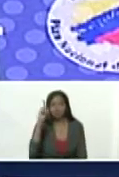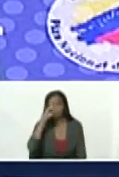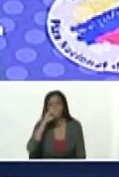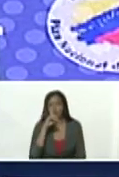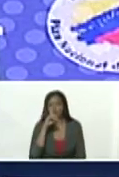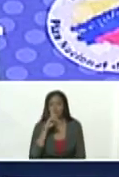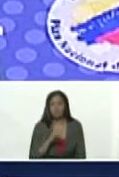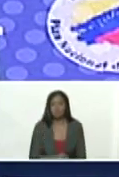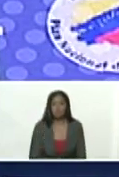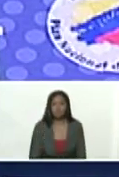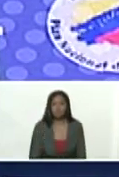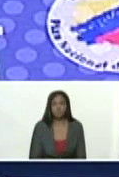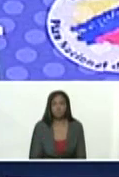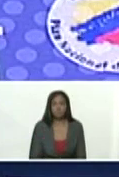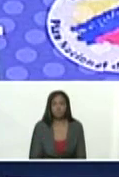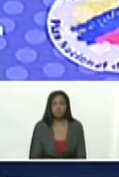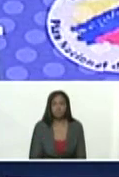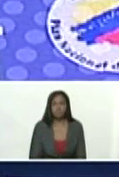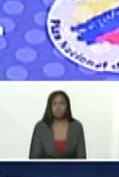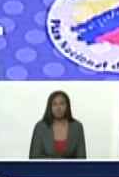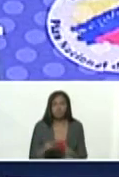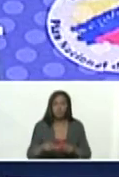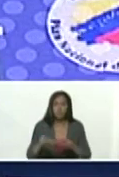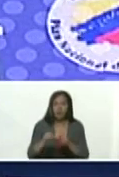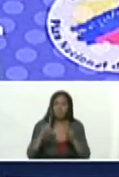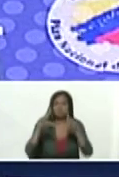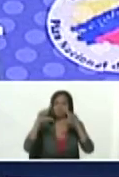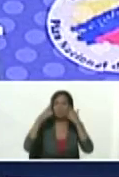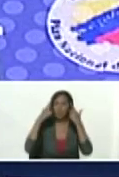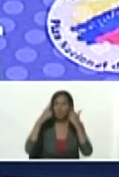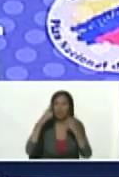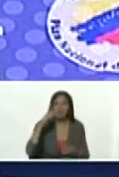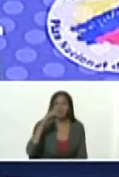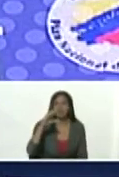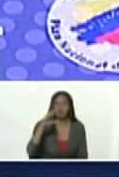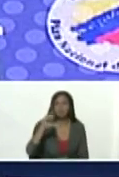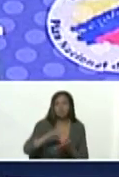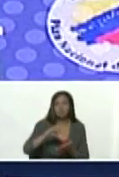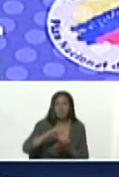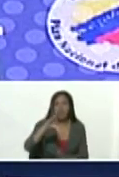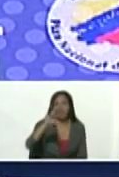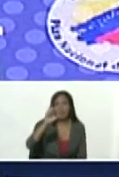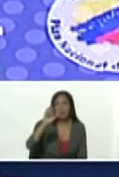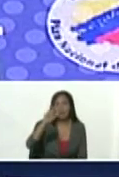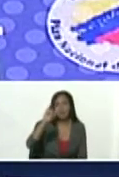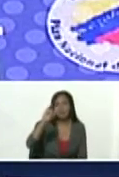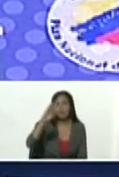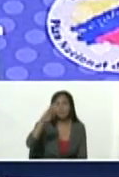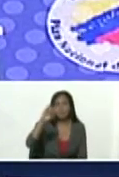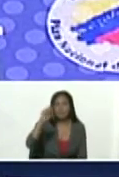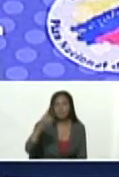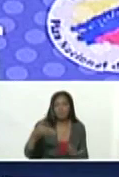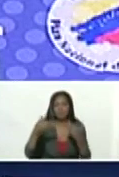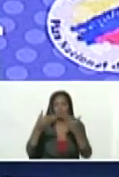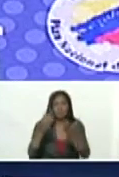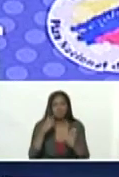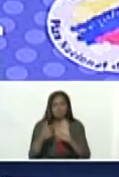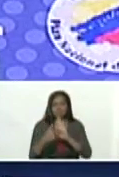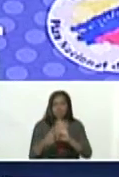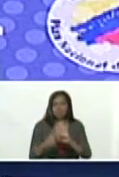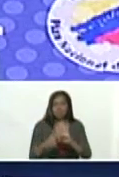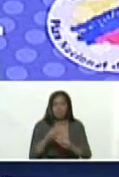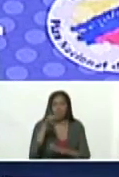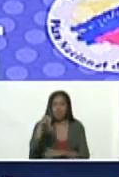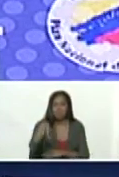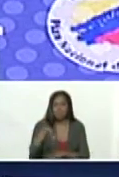Robinson, en Ciudad Caribia, completando la entrega de la colección Bicentenario, dando el ejemplo de lo que es un